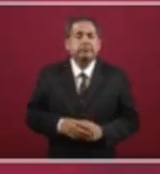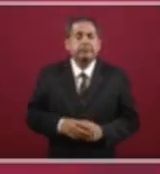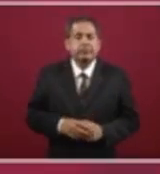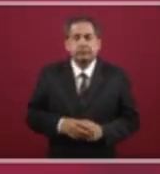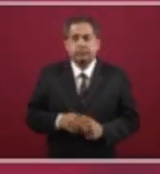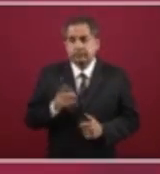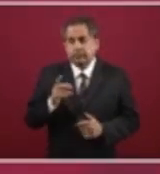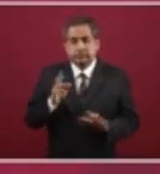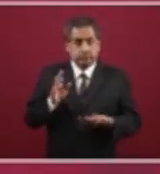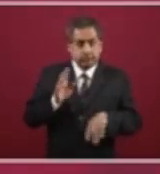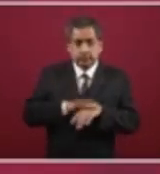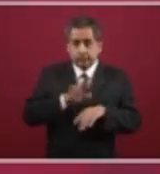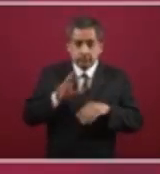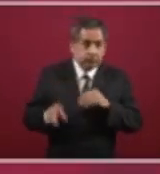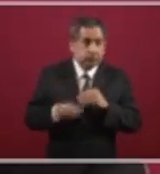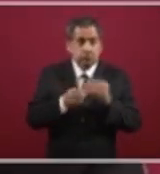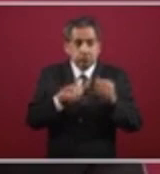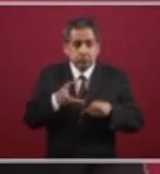no hacen falta nuevas